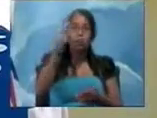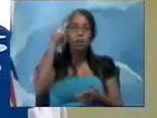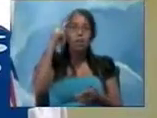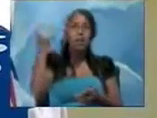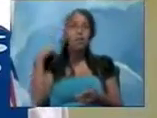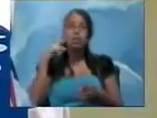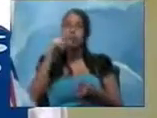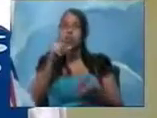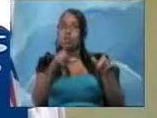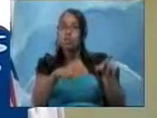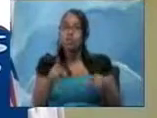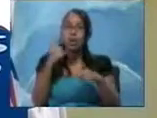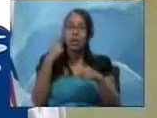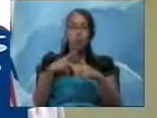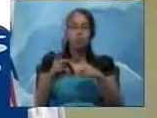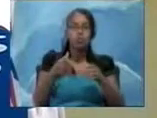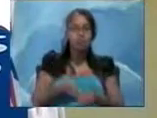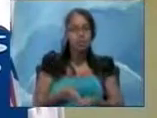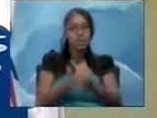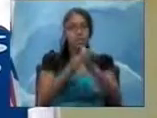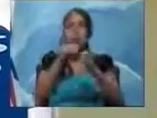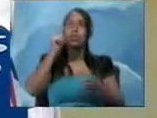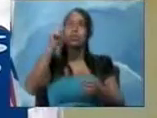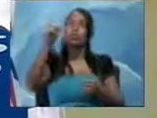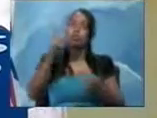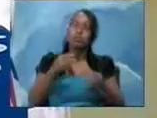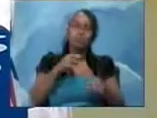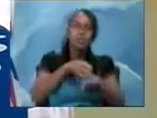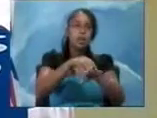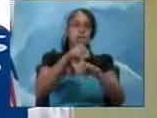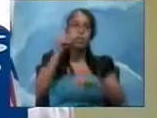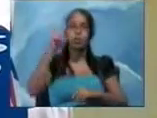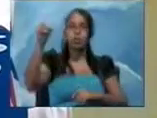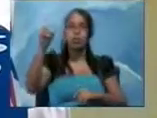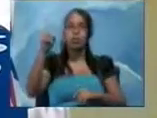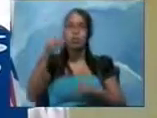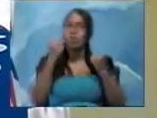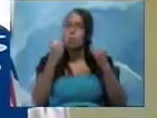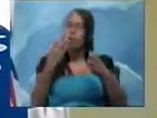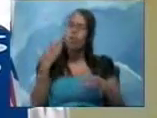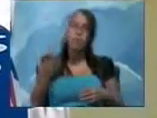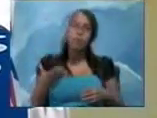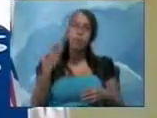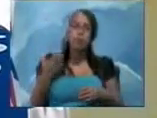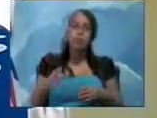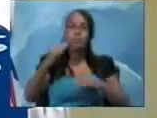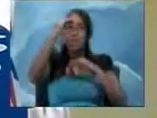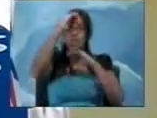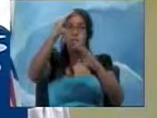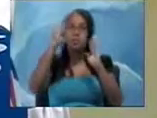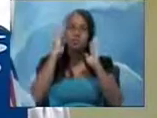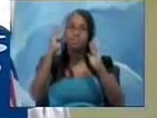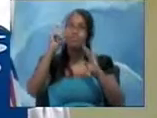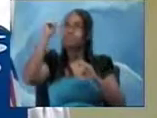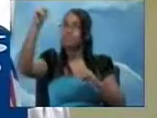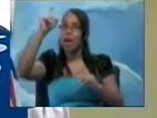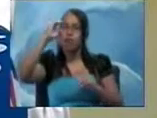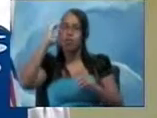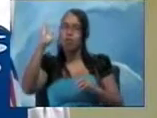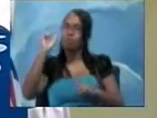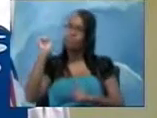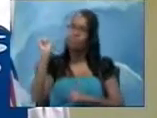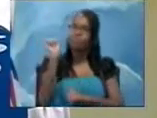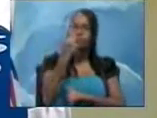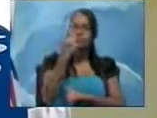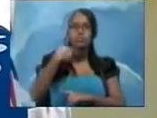acá hasta allá guíame tú Llévame tú muy importante de tomar en cuenta a Dios en Nuestro camino en nuestro andar